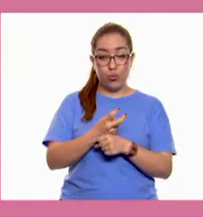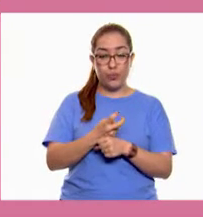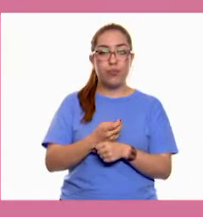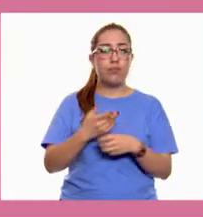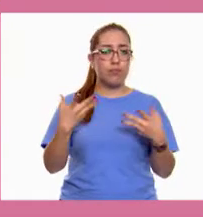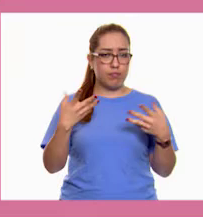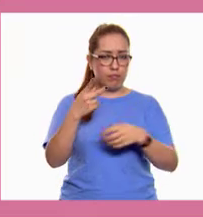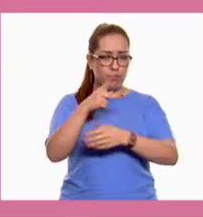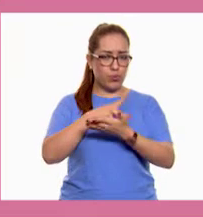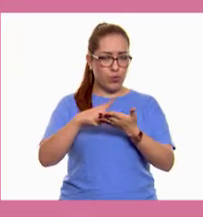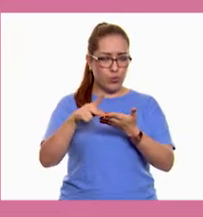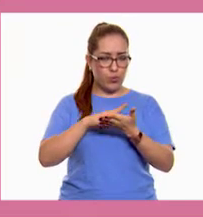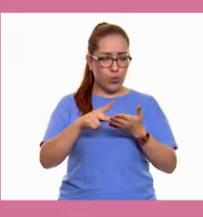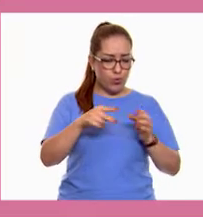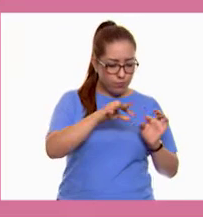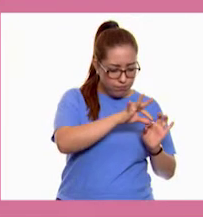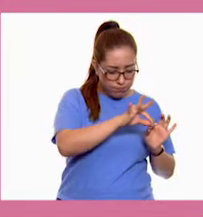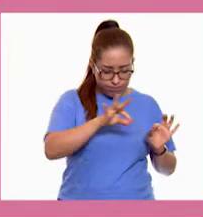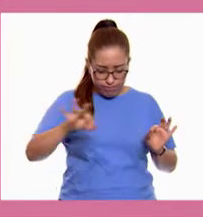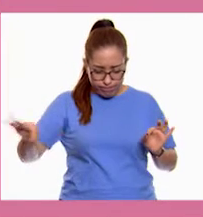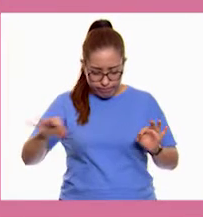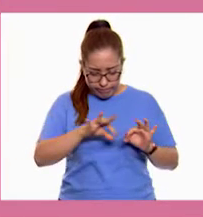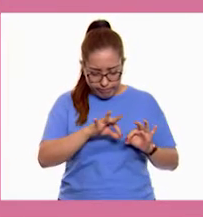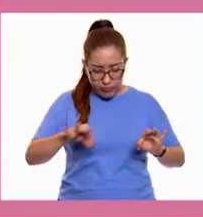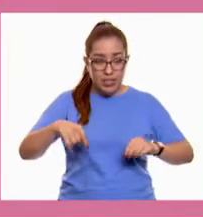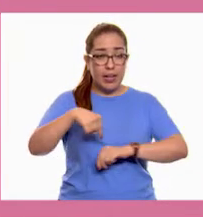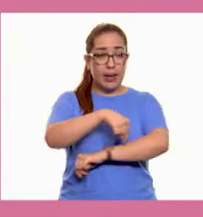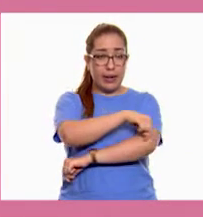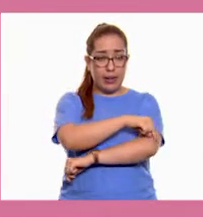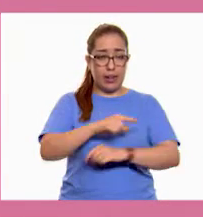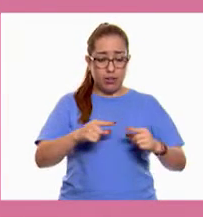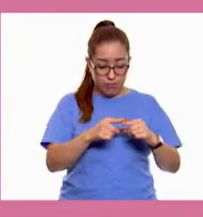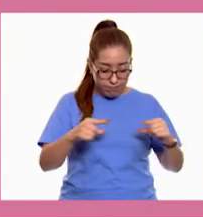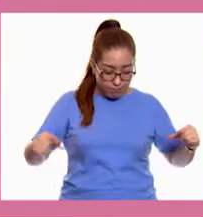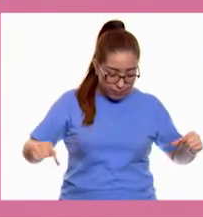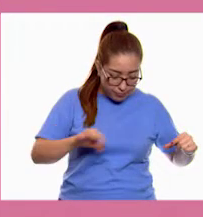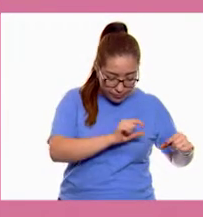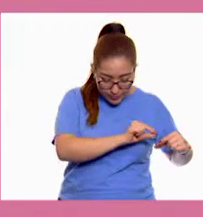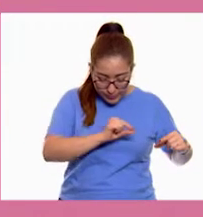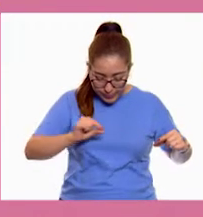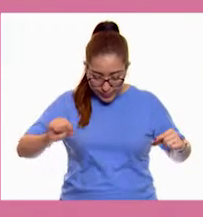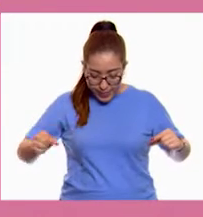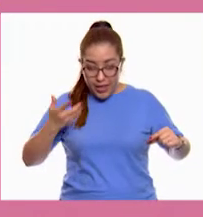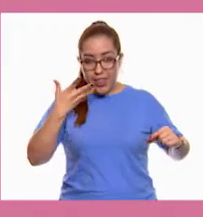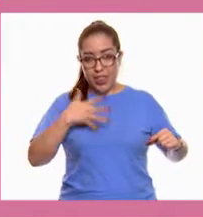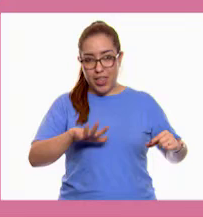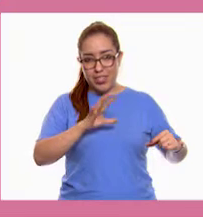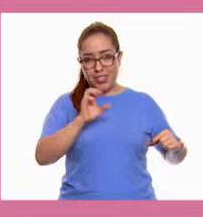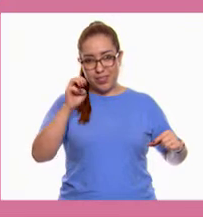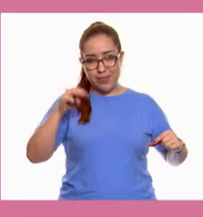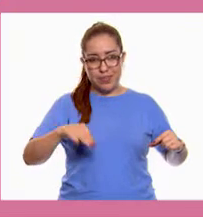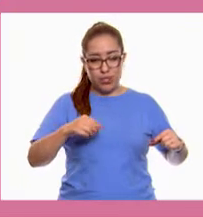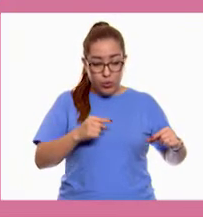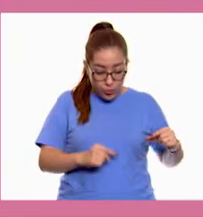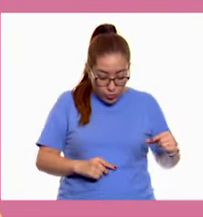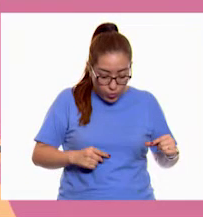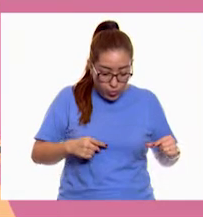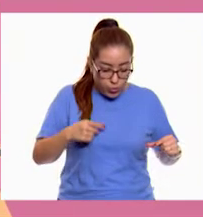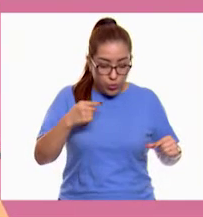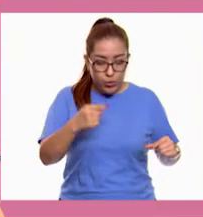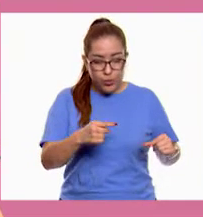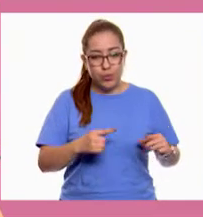el plumón o la pluma y con ayuda de la regla 10 centímetros de largo, partiendo de abajo hacia